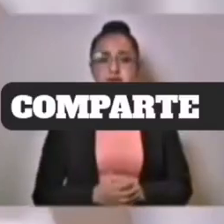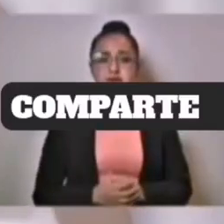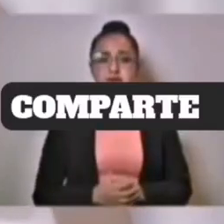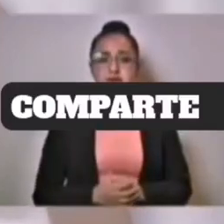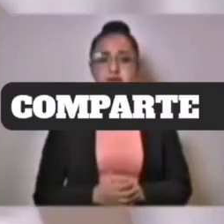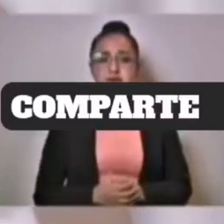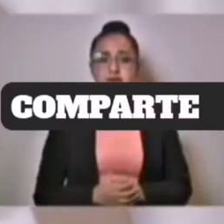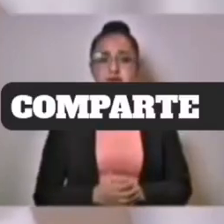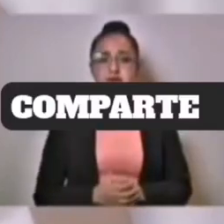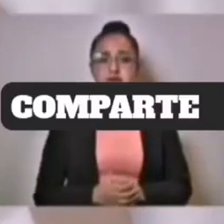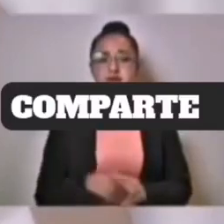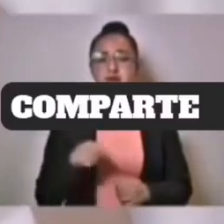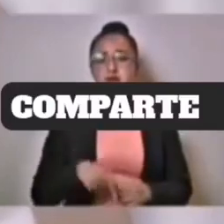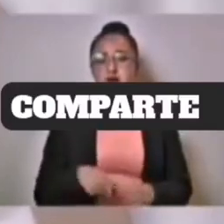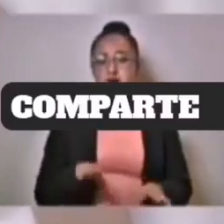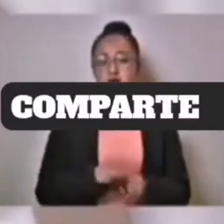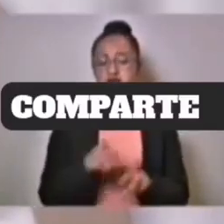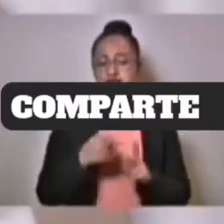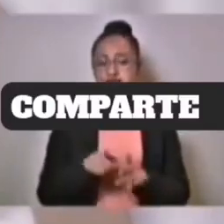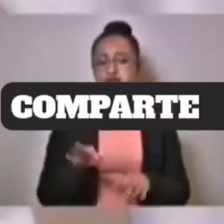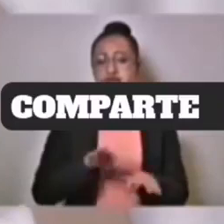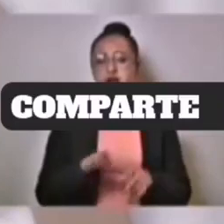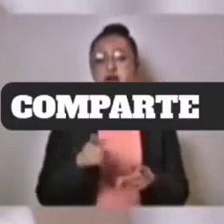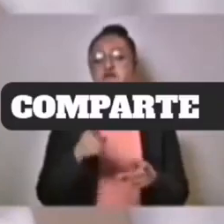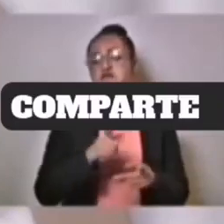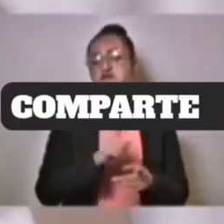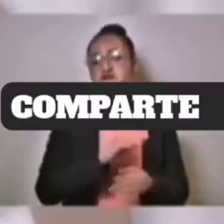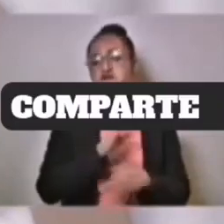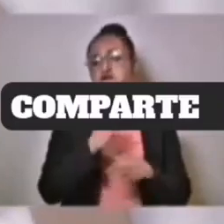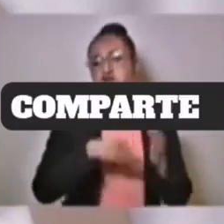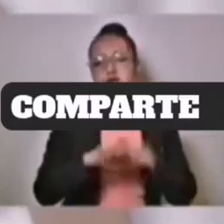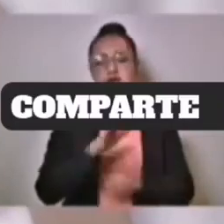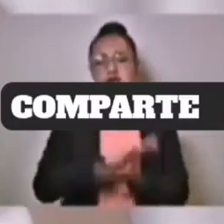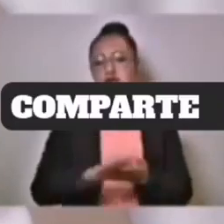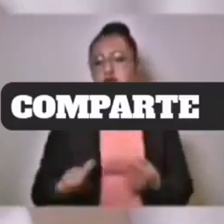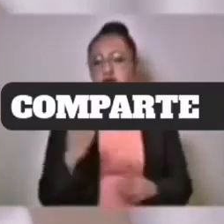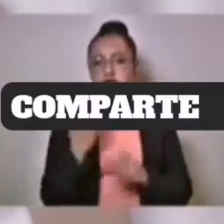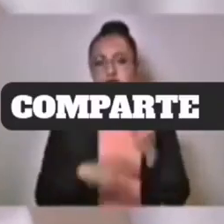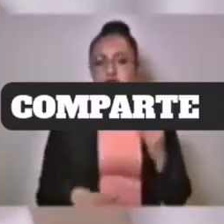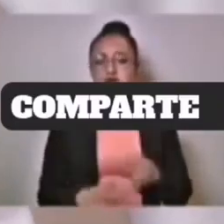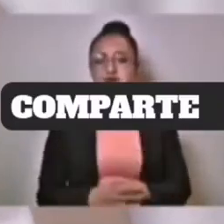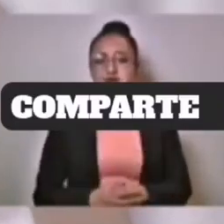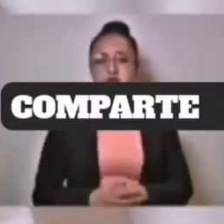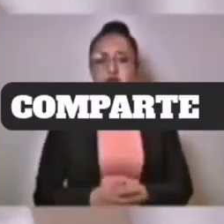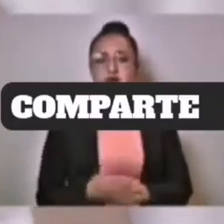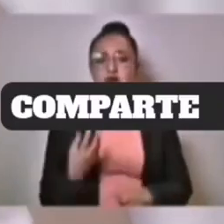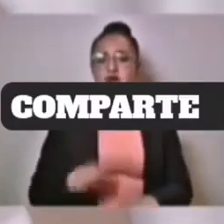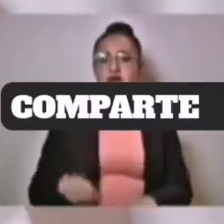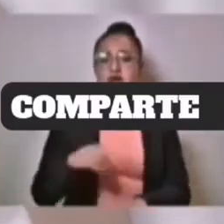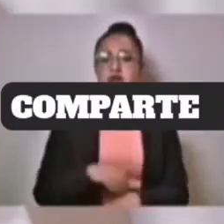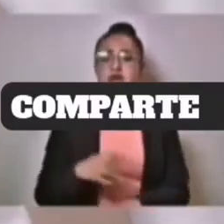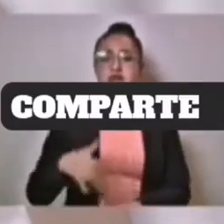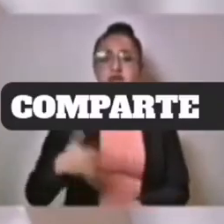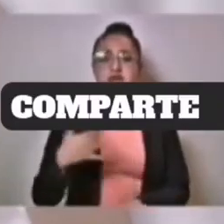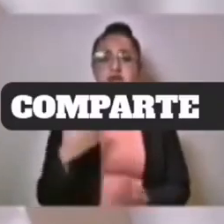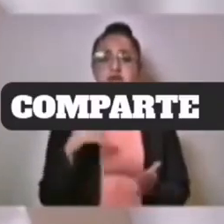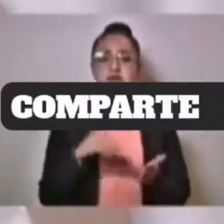Acaba con todo. Es la incorporación de